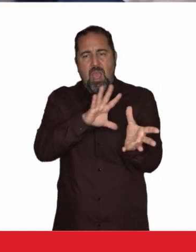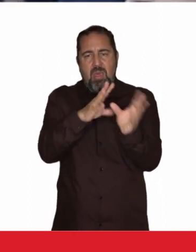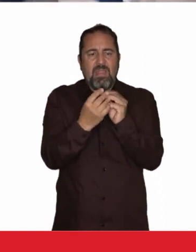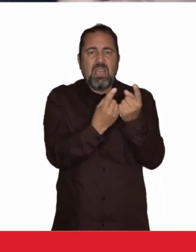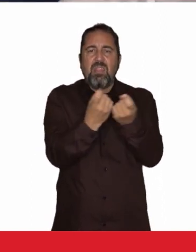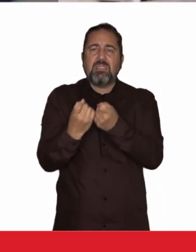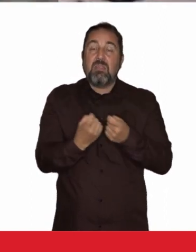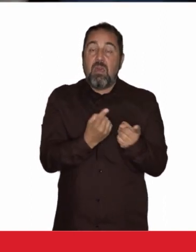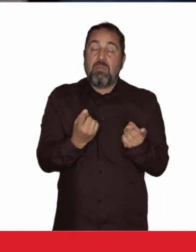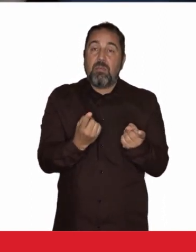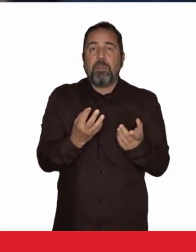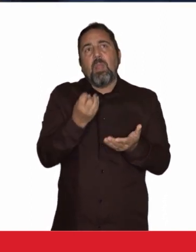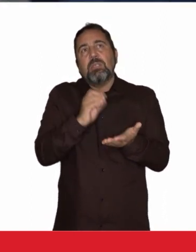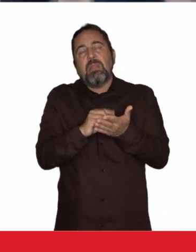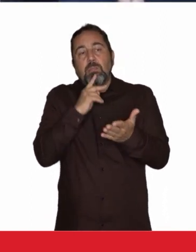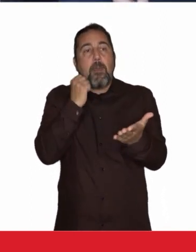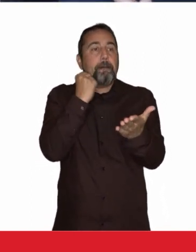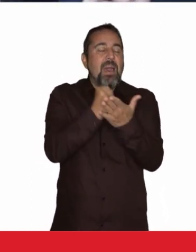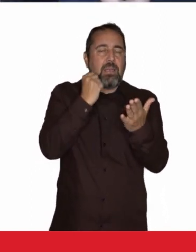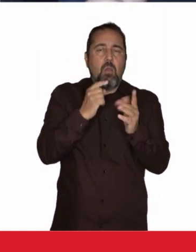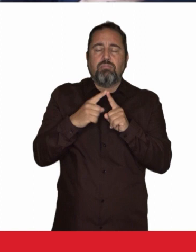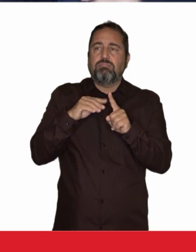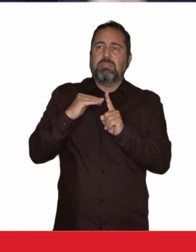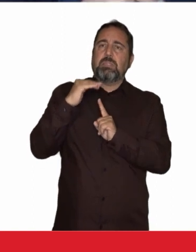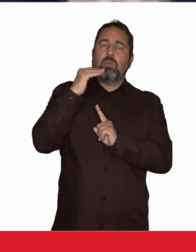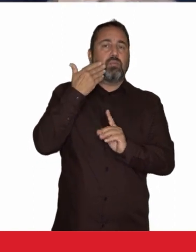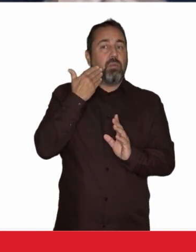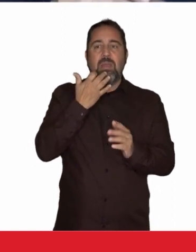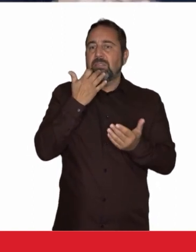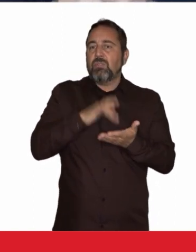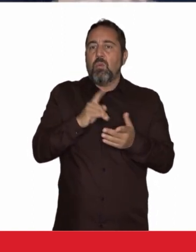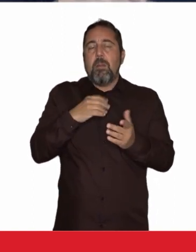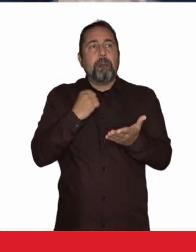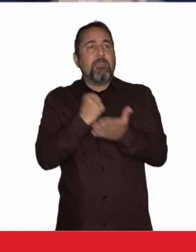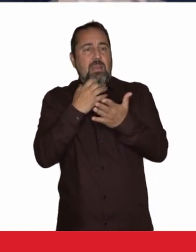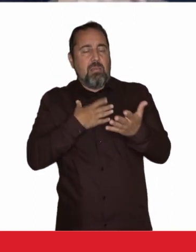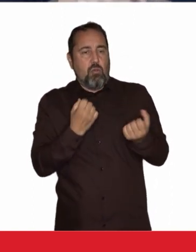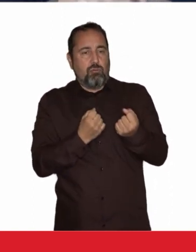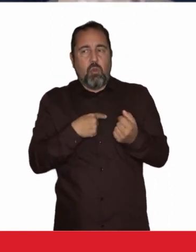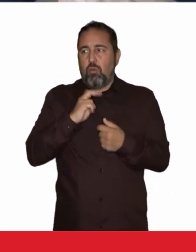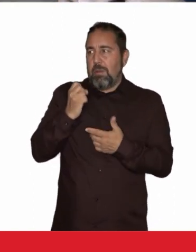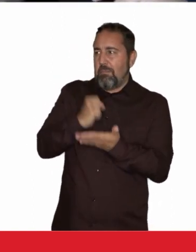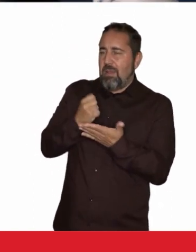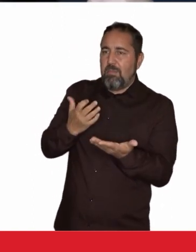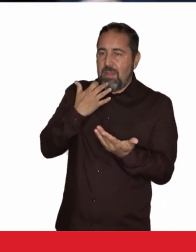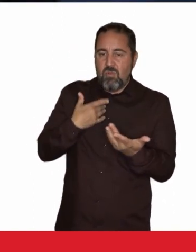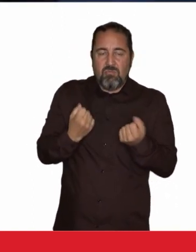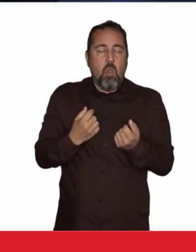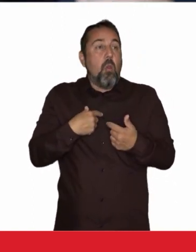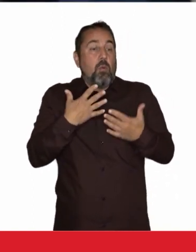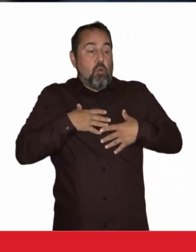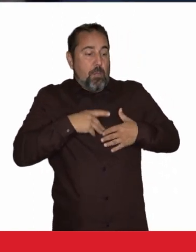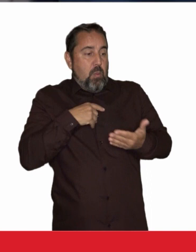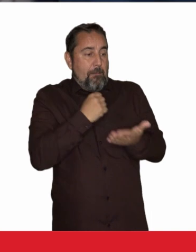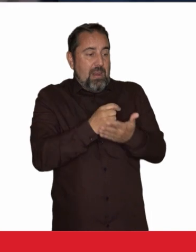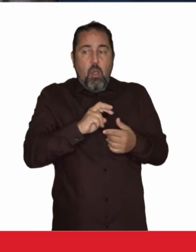año académico, adaptada a vuestra necesidad. A veces es la marca o el estatus, ¿sí? Si uno tiene una marca de